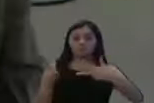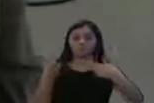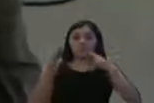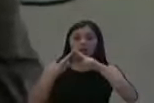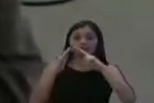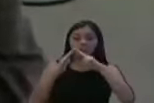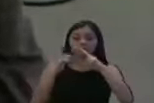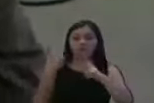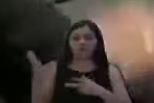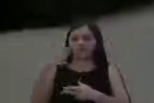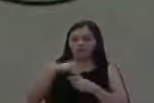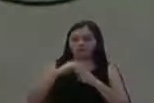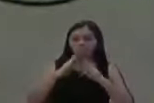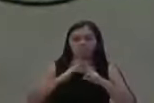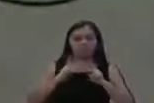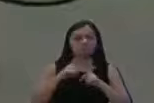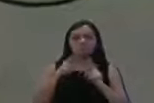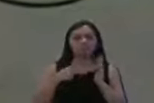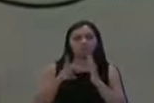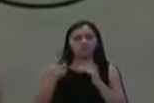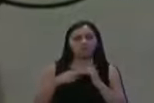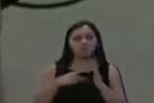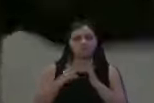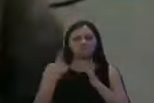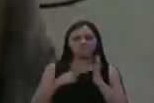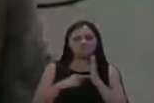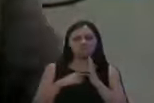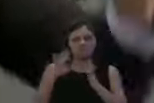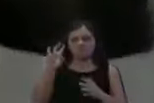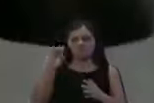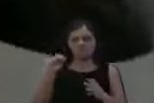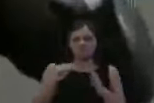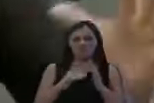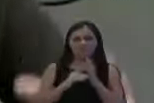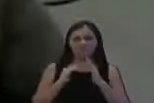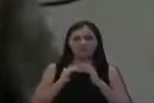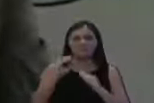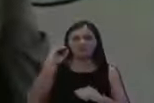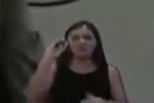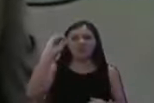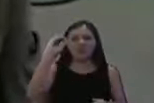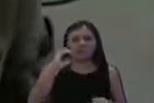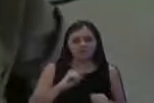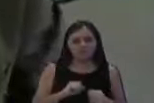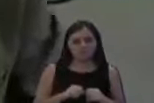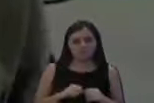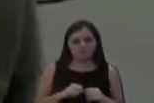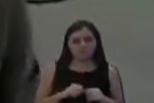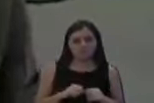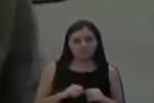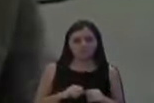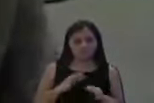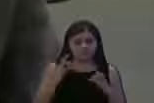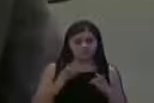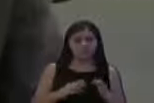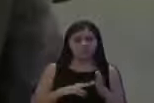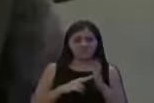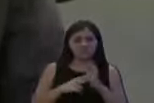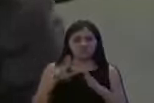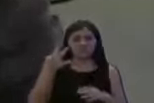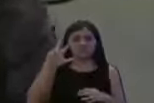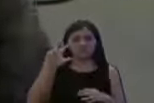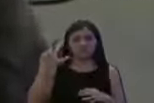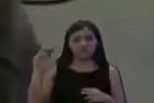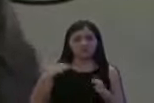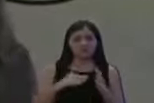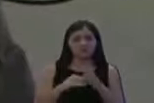para habitar Y eso está exonerado hasta 70,000 y pico pagan cero y ya estamos hablando de 0000,000 y